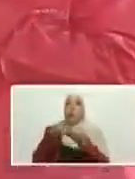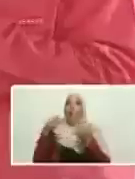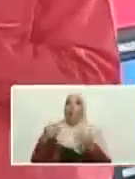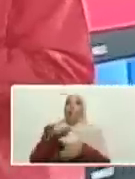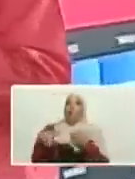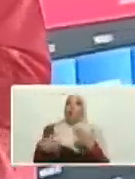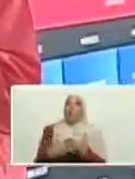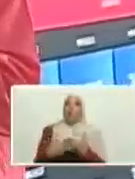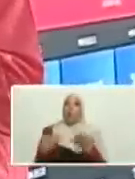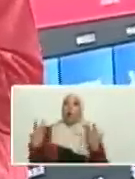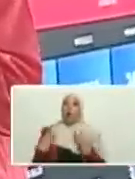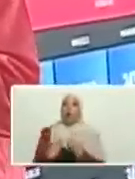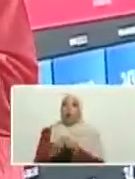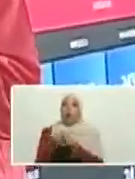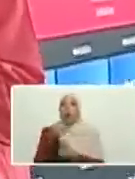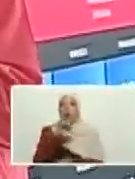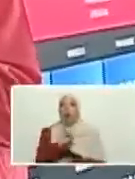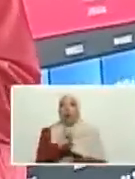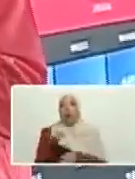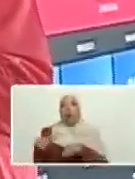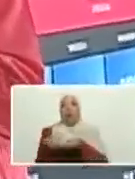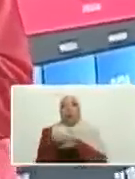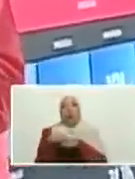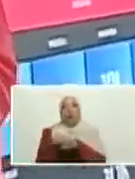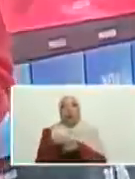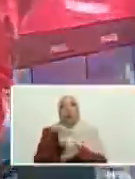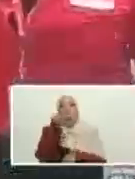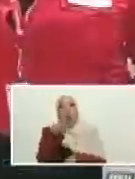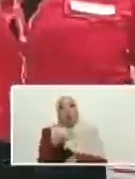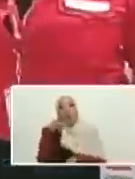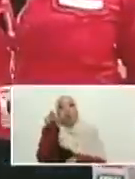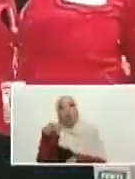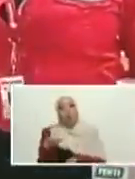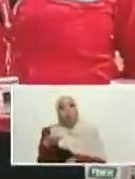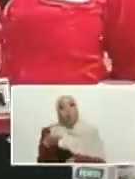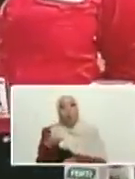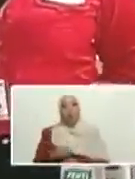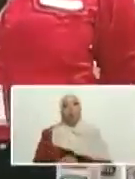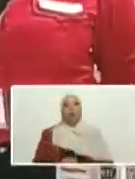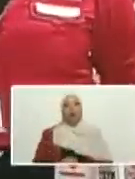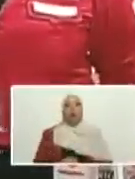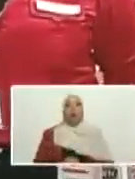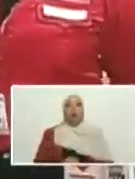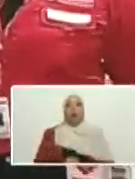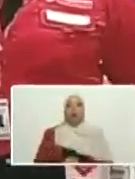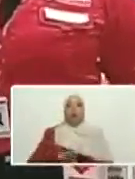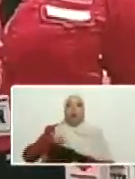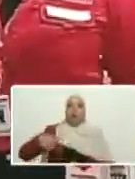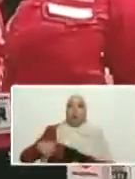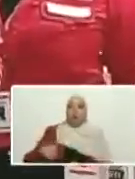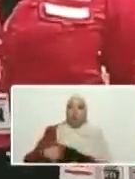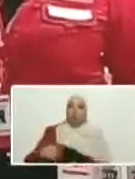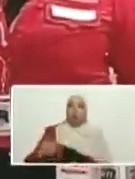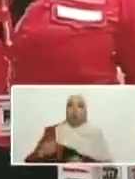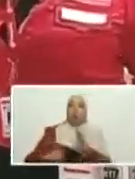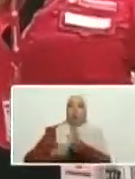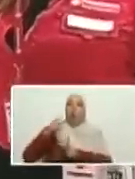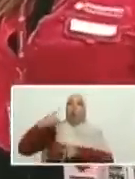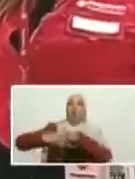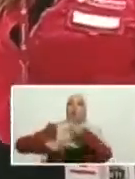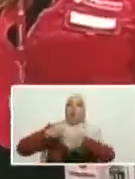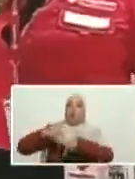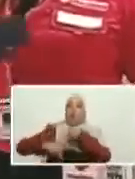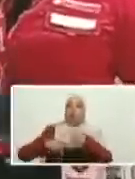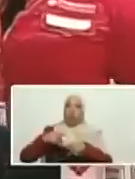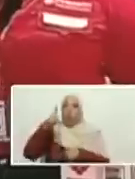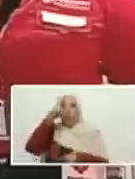el acompañamiento que le hemos dado al ministro Wilmar Castro para elevar nuestra capacidad productiva en el